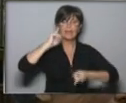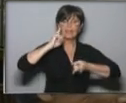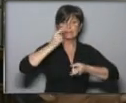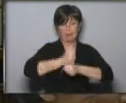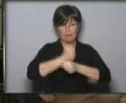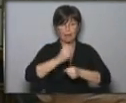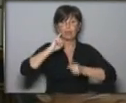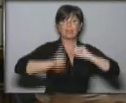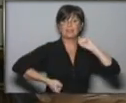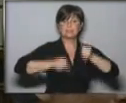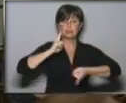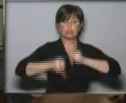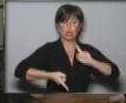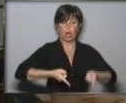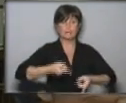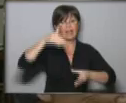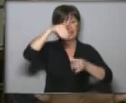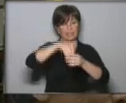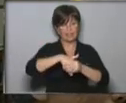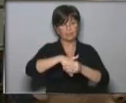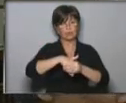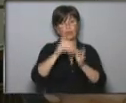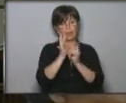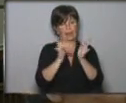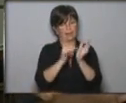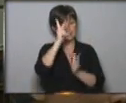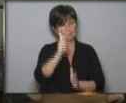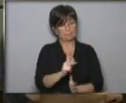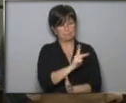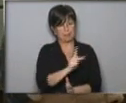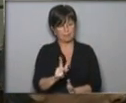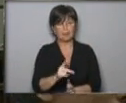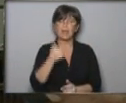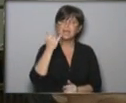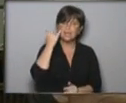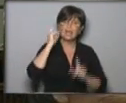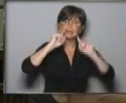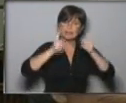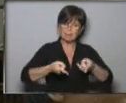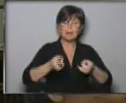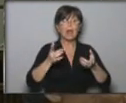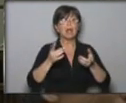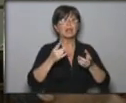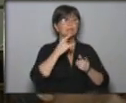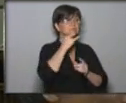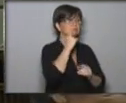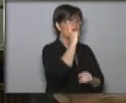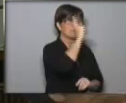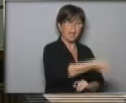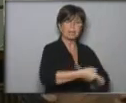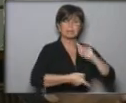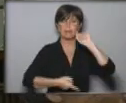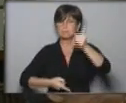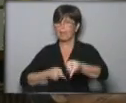decisiones de gobierno, va dando sugerencias, algunas muy fuertes,